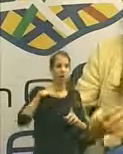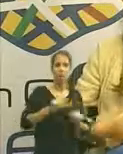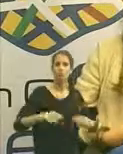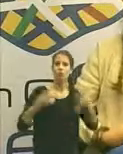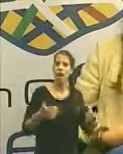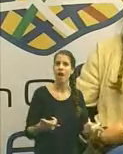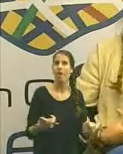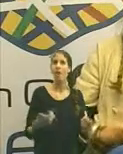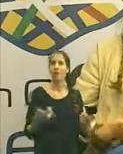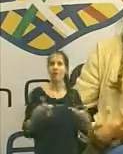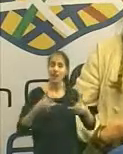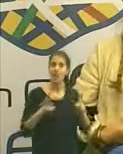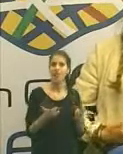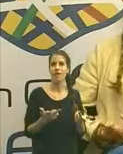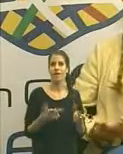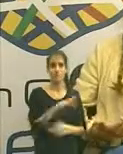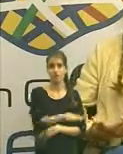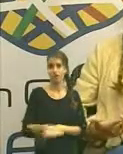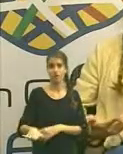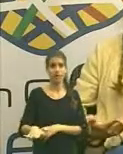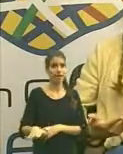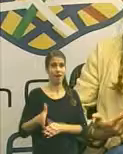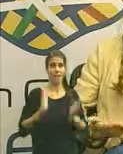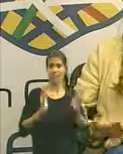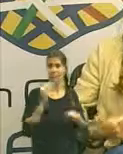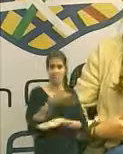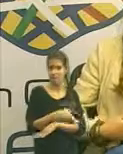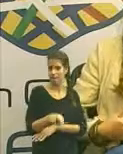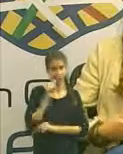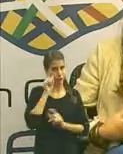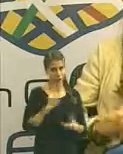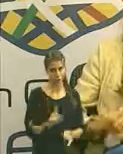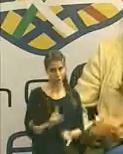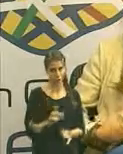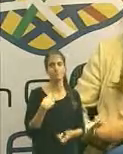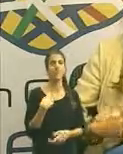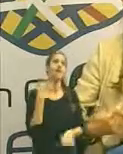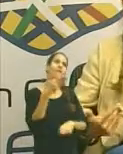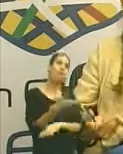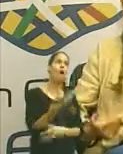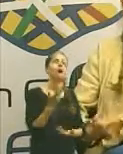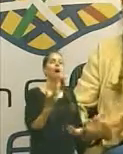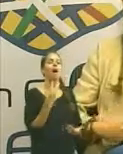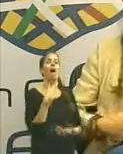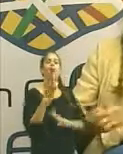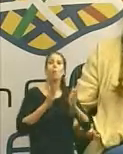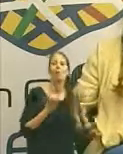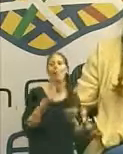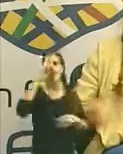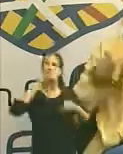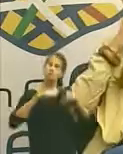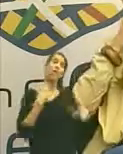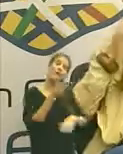libre. Los niños ni siquiera se dan cuenta que van a terapia, no dicen voy al logopeda, voy al psicólogo, ellos van a